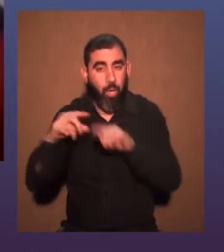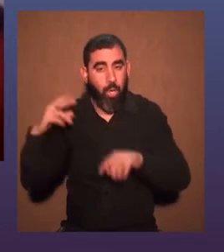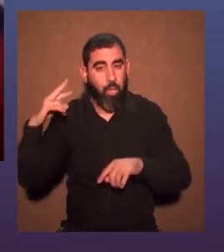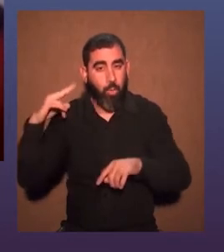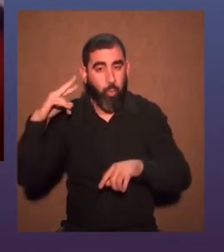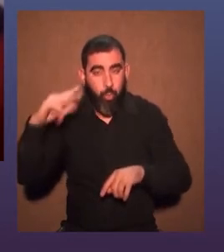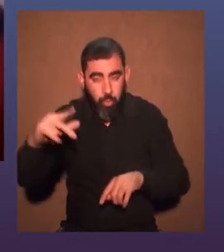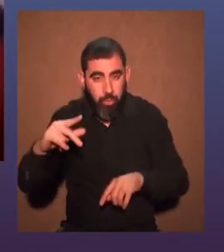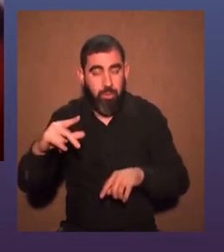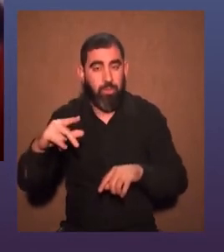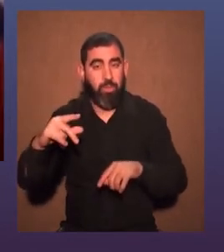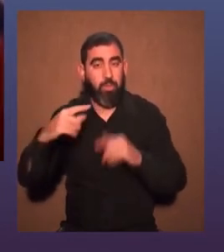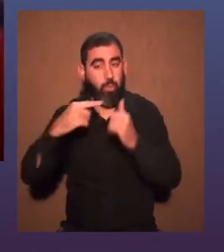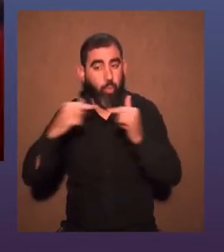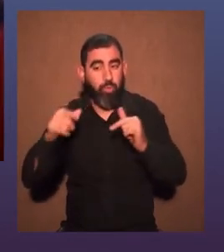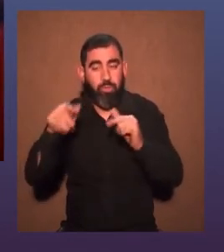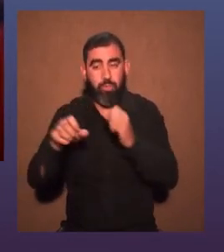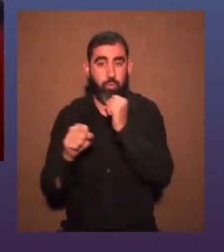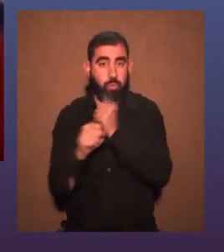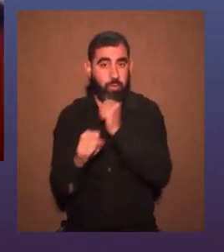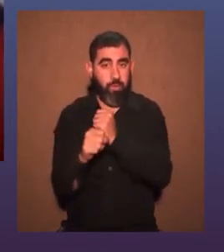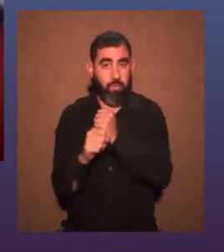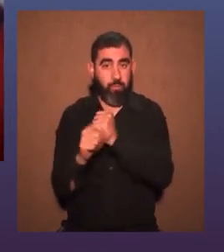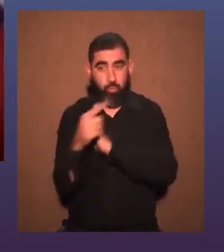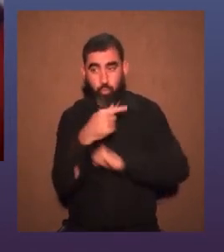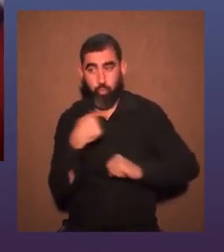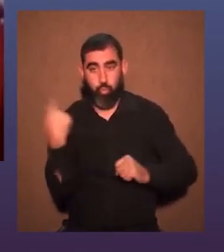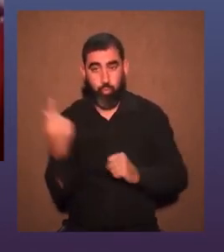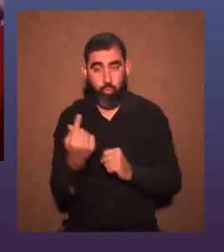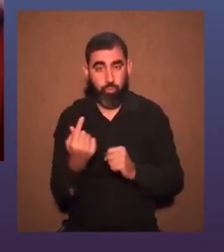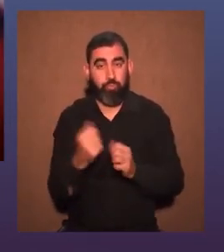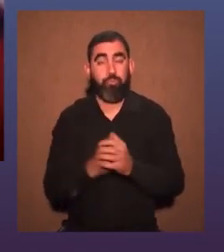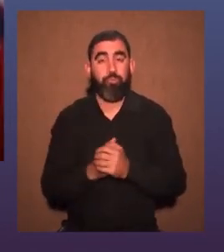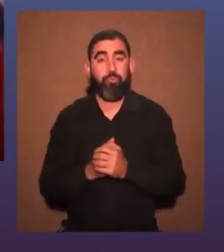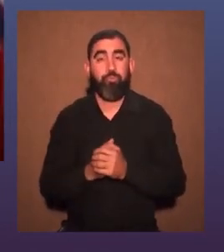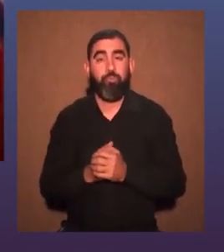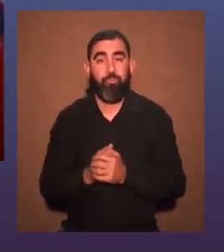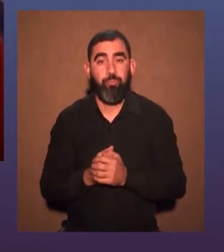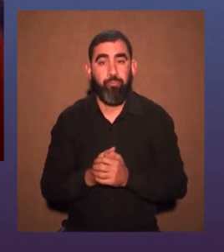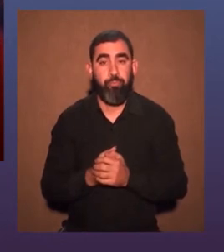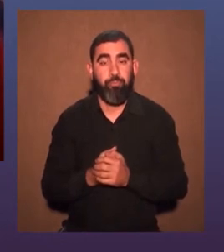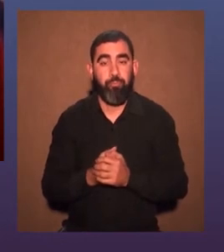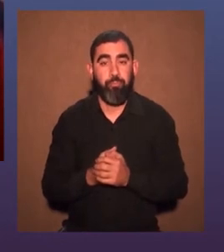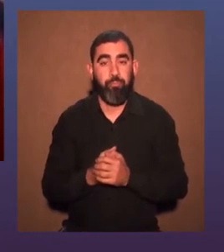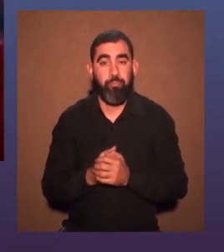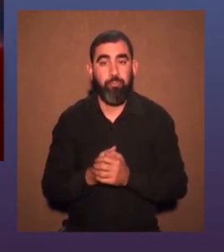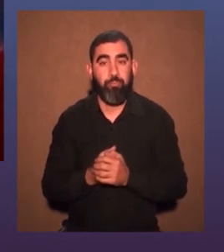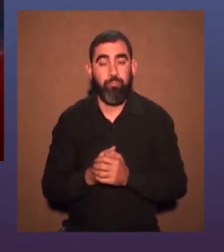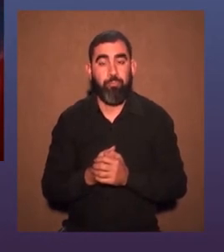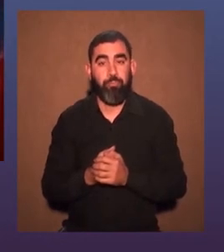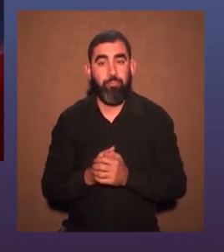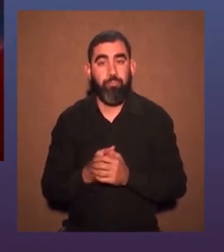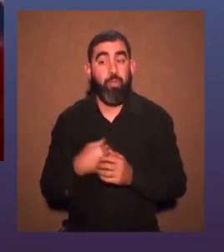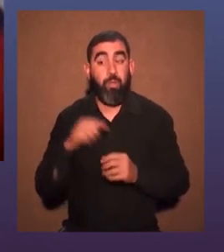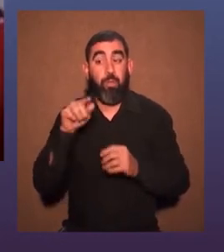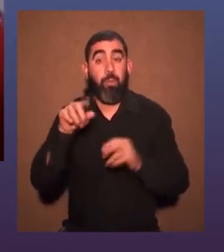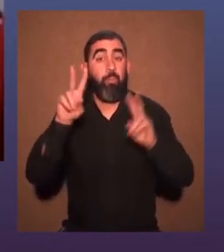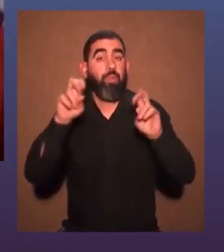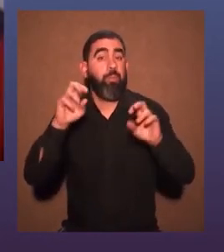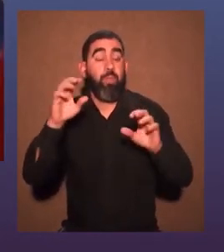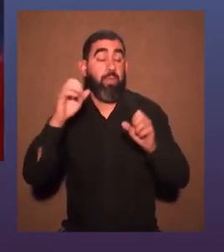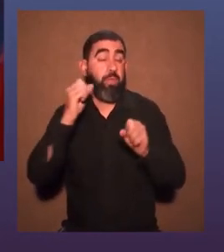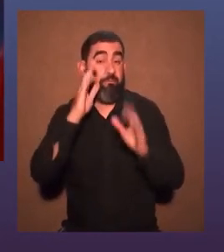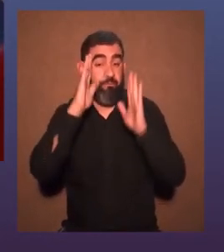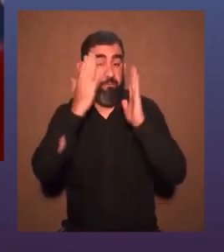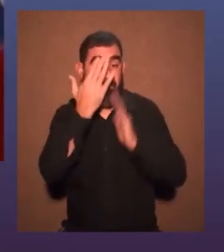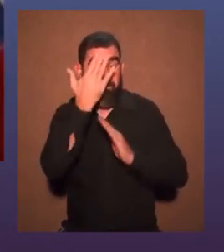esa cosa impersonal, ¿no? Casi servil, te diría, que tiene él con respecto al trabajo y a la